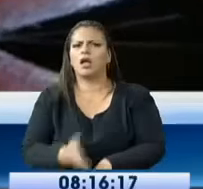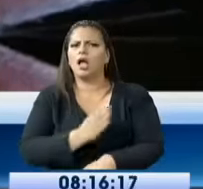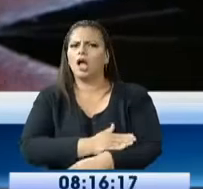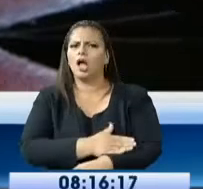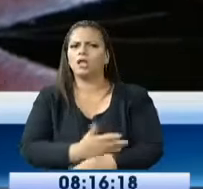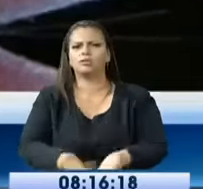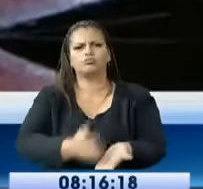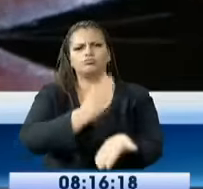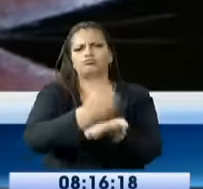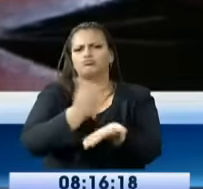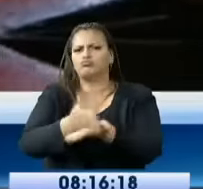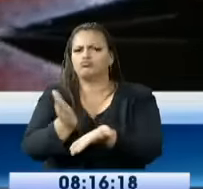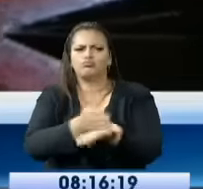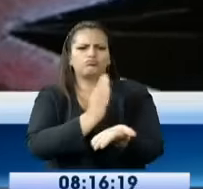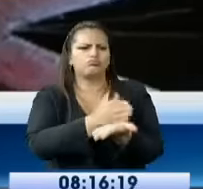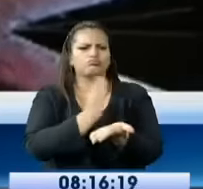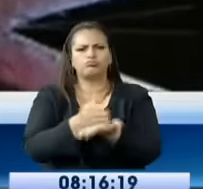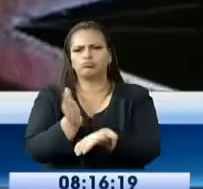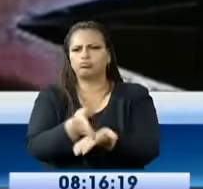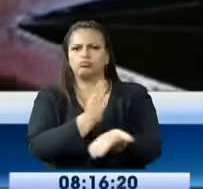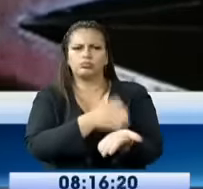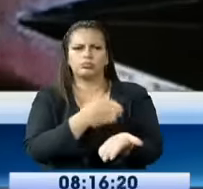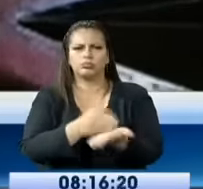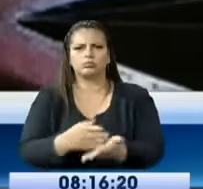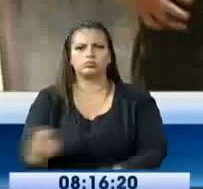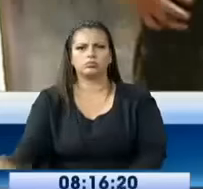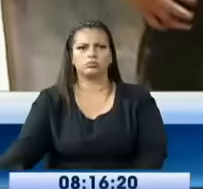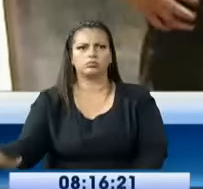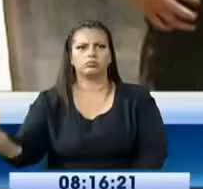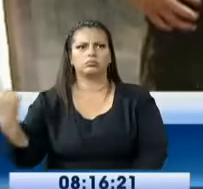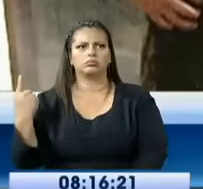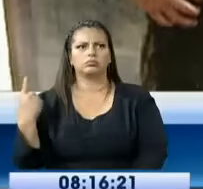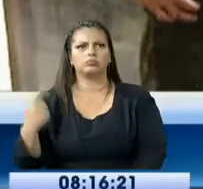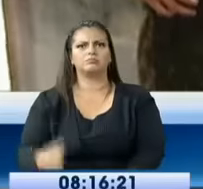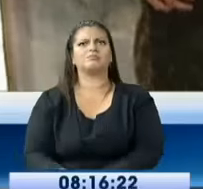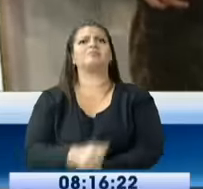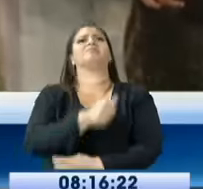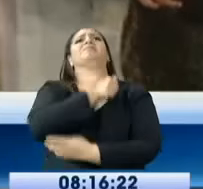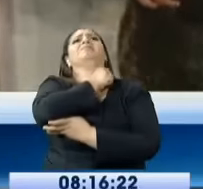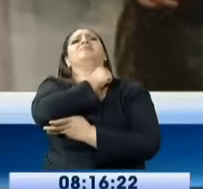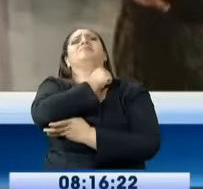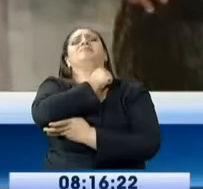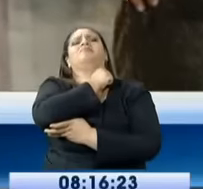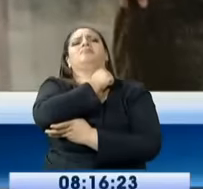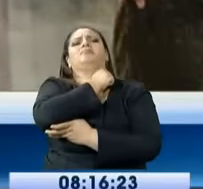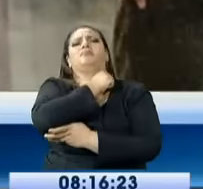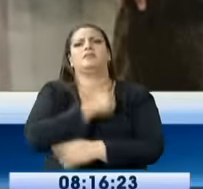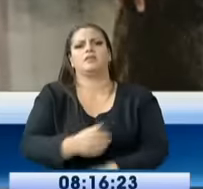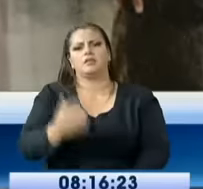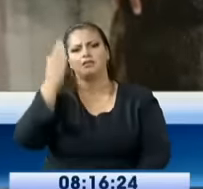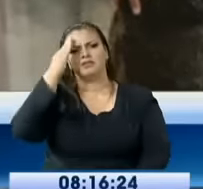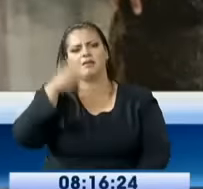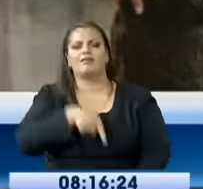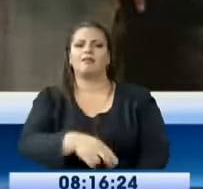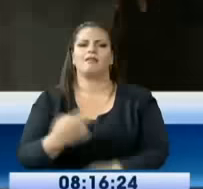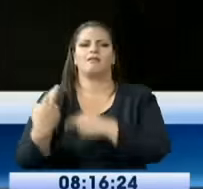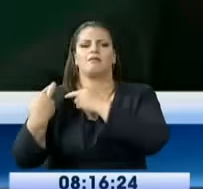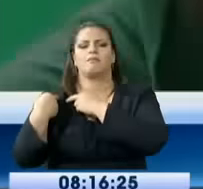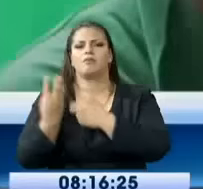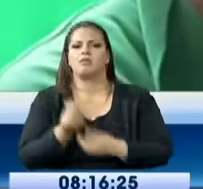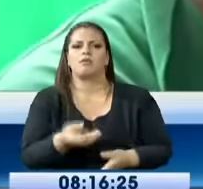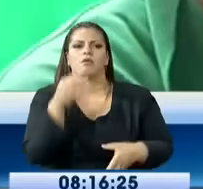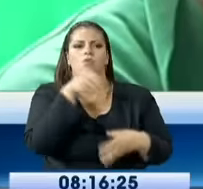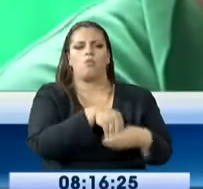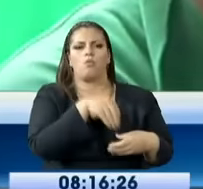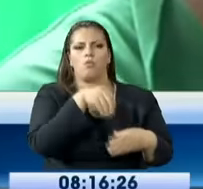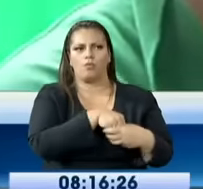una pausa para narrar cómo uno de los asaltantes lo buscó directo a él como encargado de guardar lo recaudado.